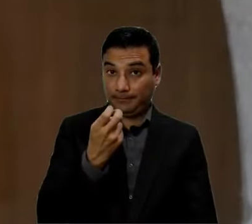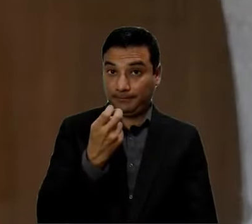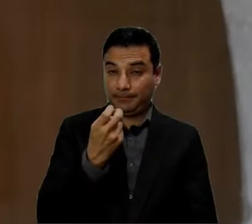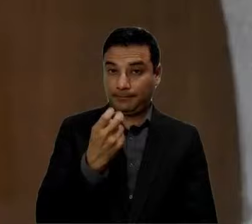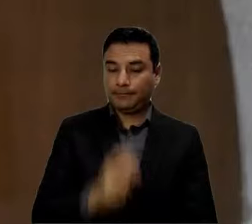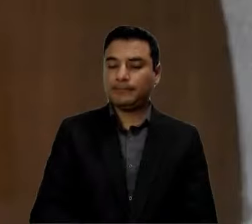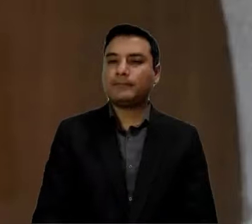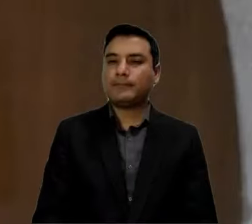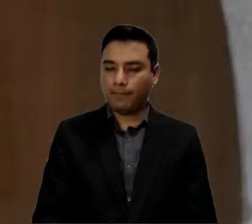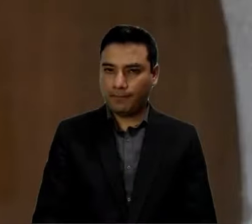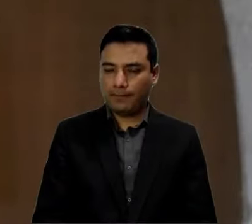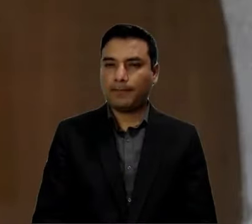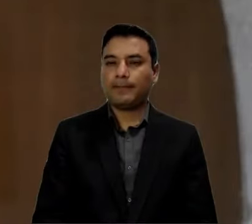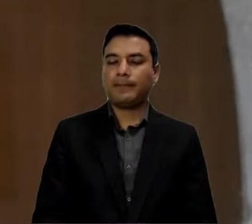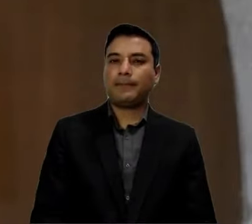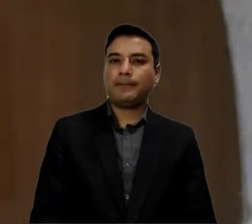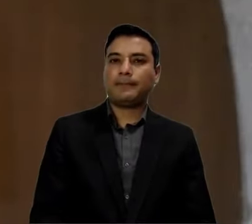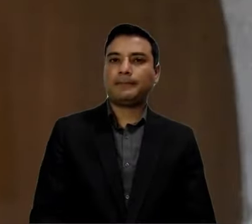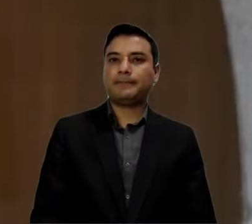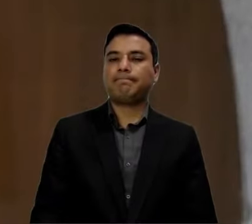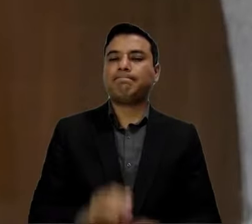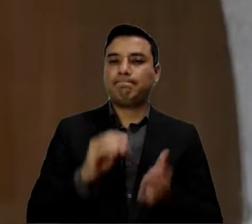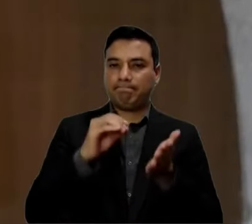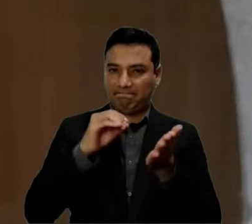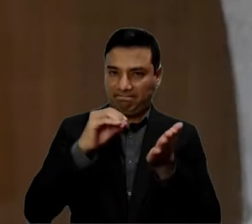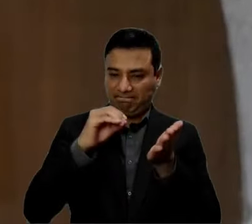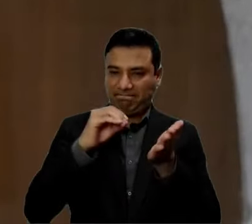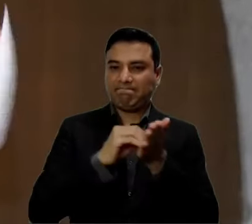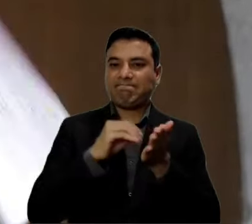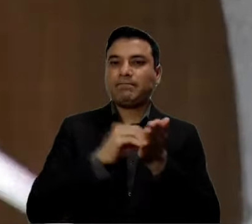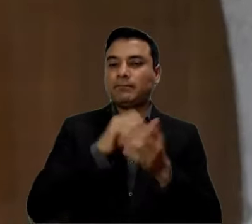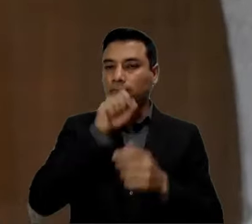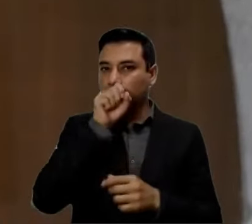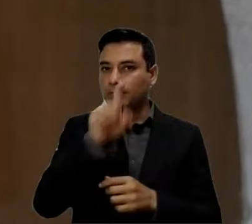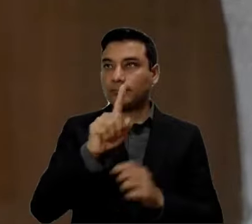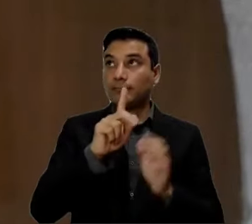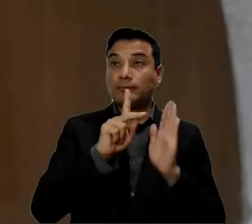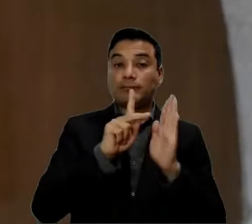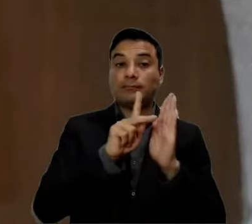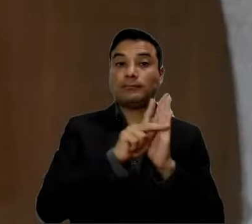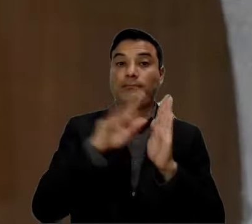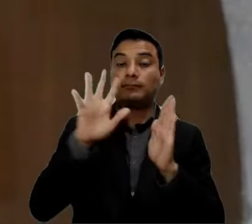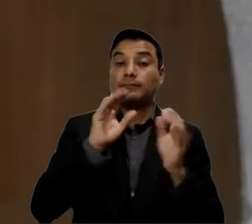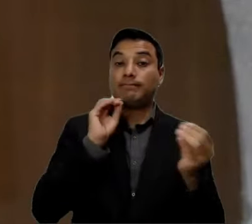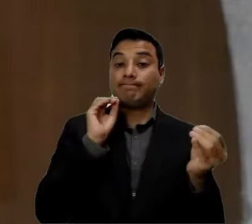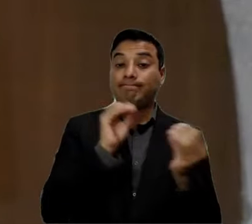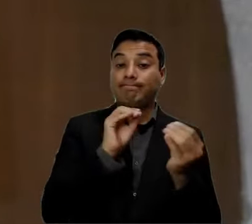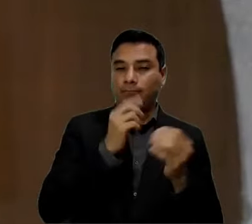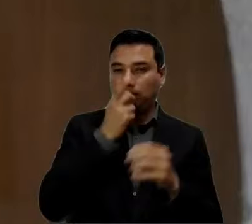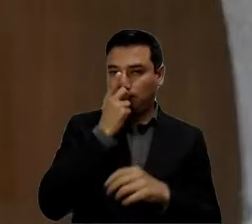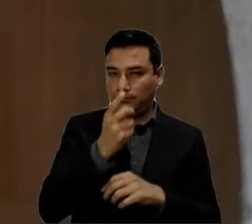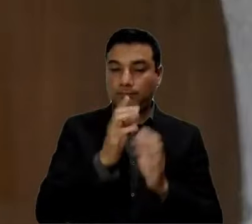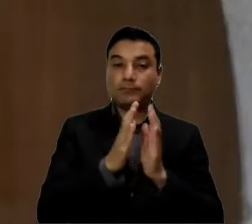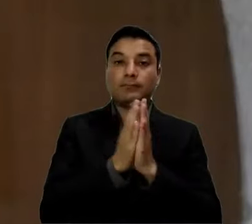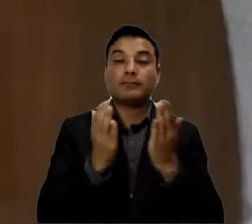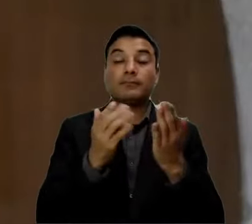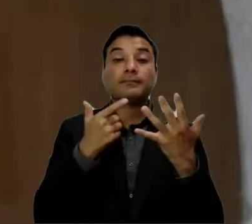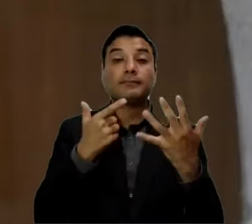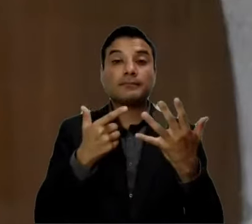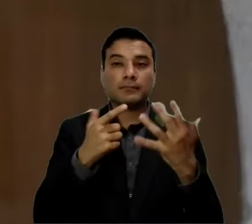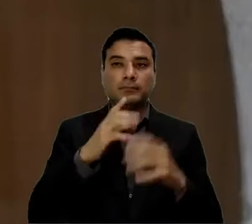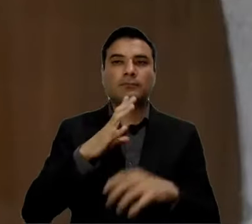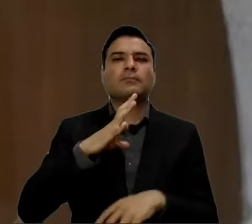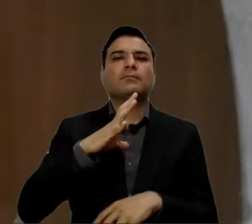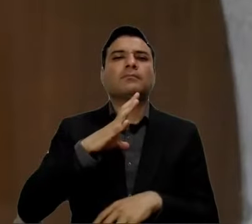está, de lo que dice el diario de debates, ¿eh? En el libro séptimo se encuentran